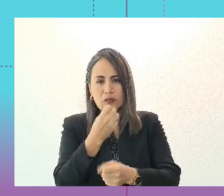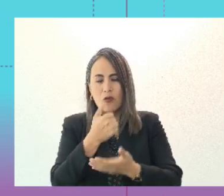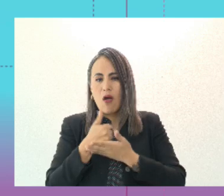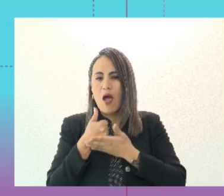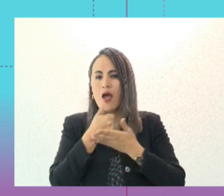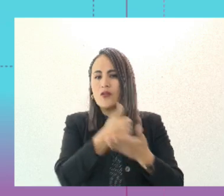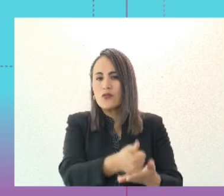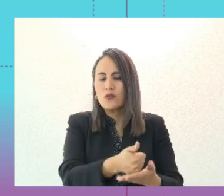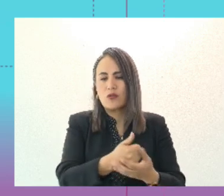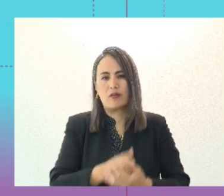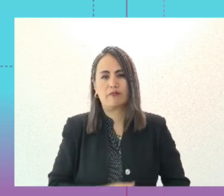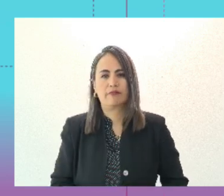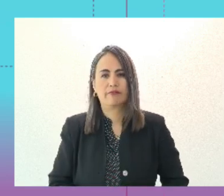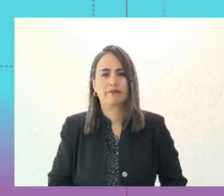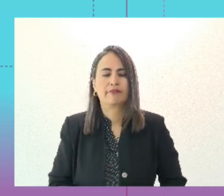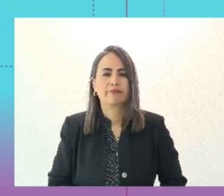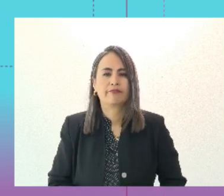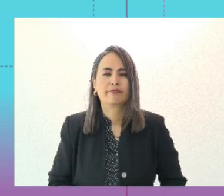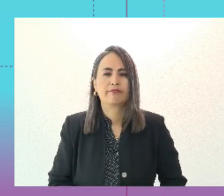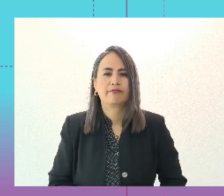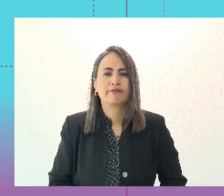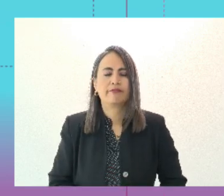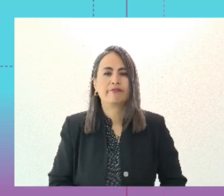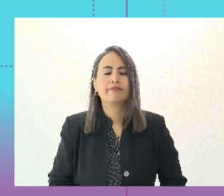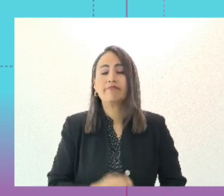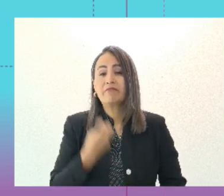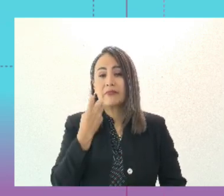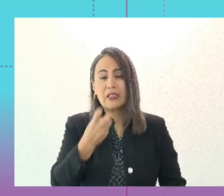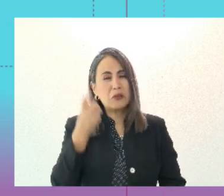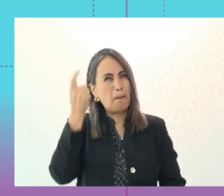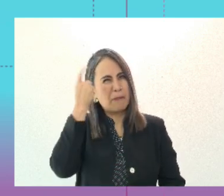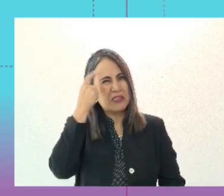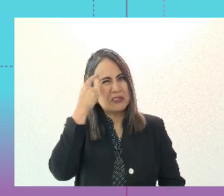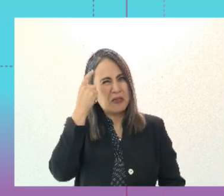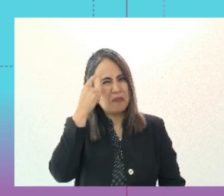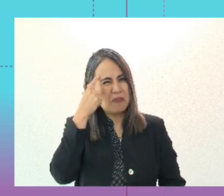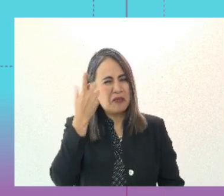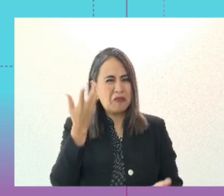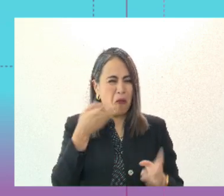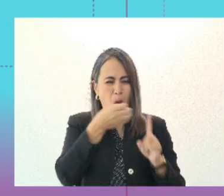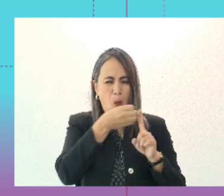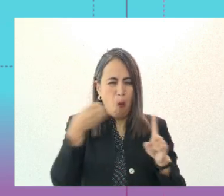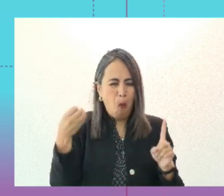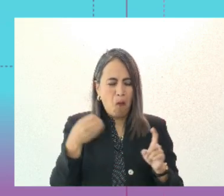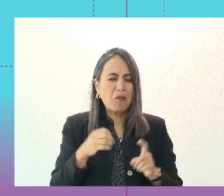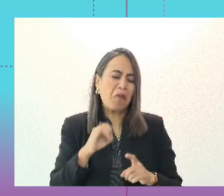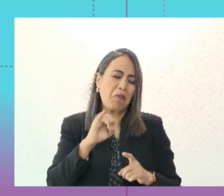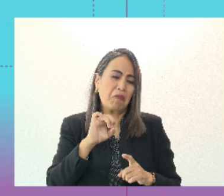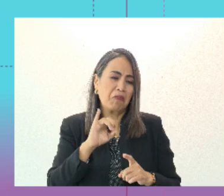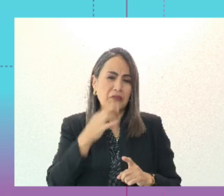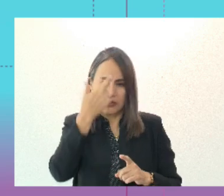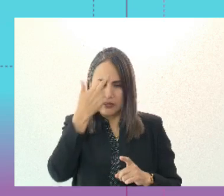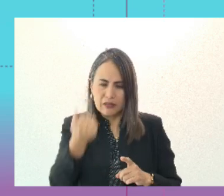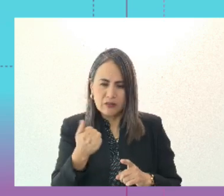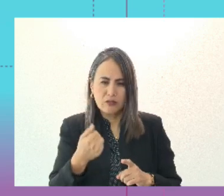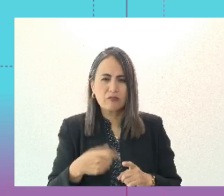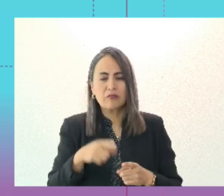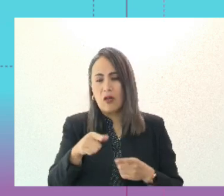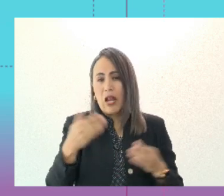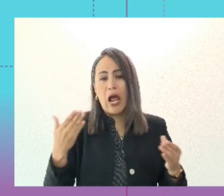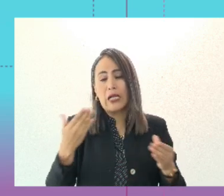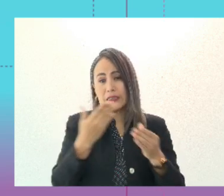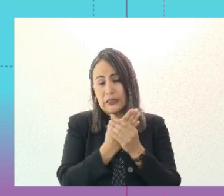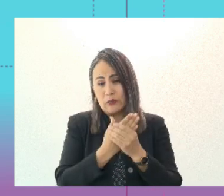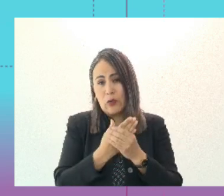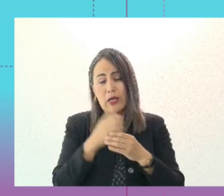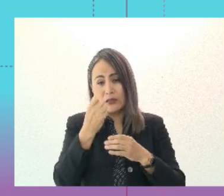decir, conclusión muy simple y muy sencilla en un pensamiento tan simplista que de lógica formal, los archivos son pilar de la democracia,